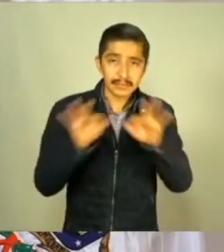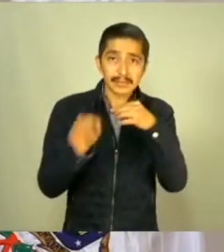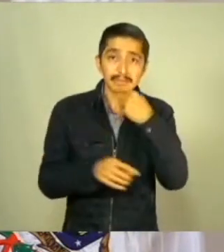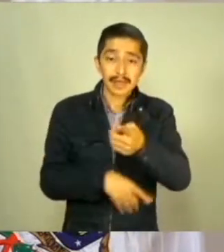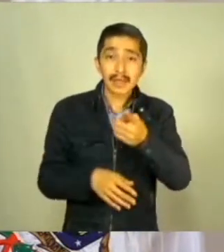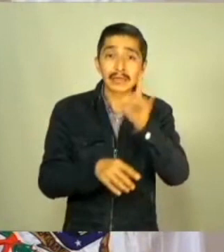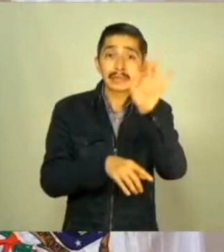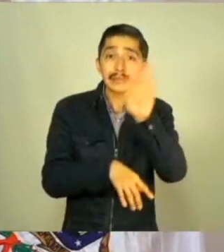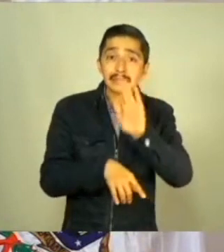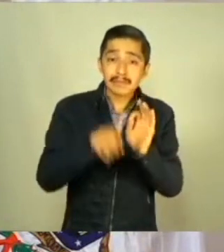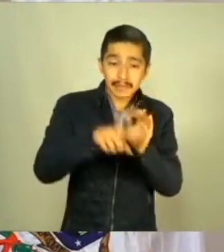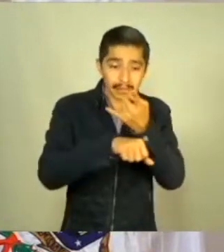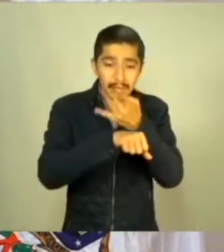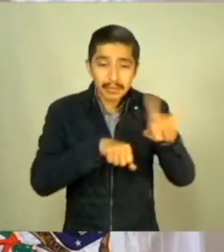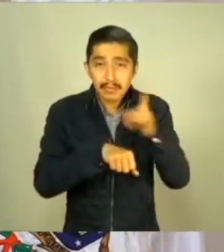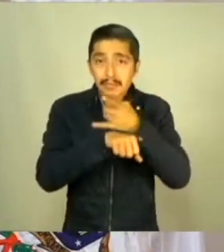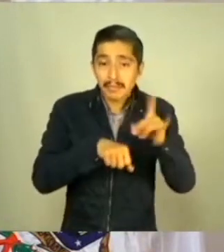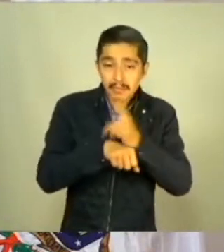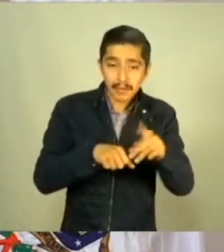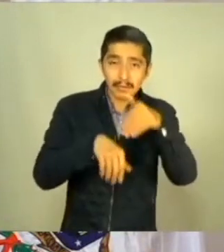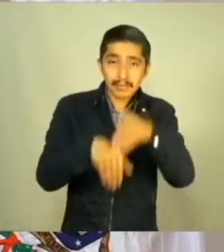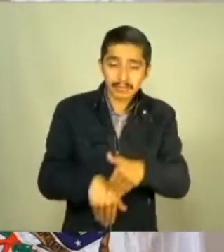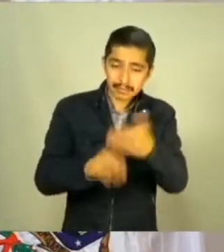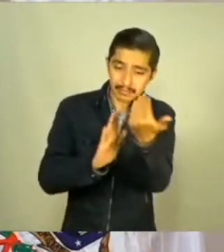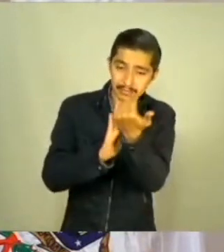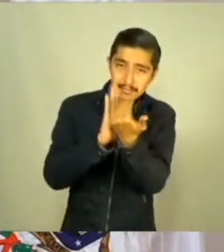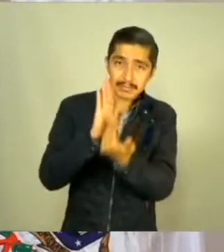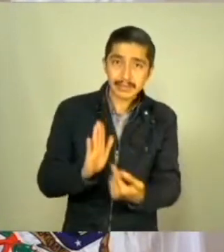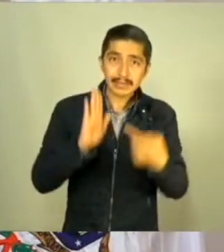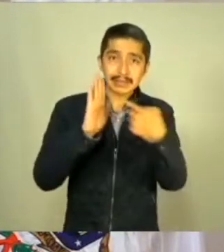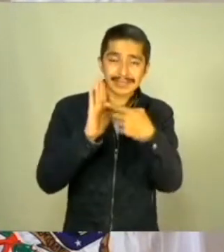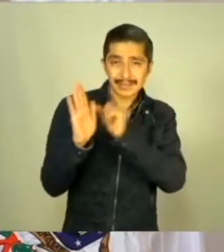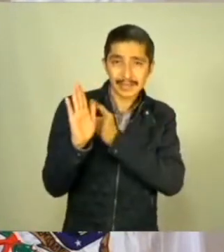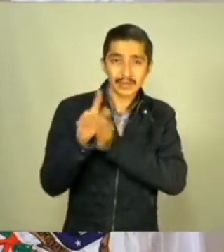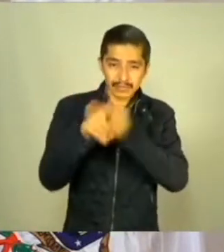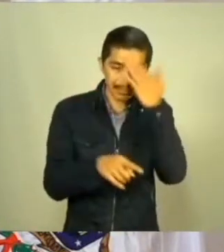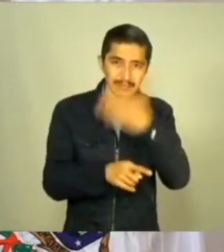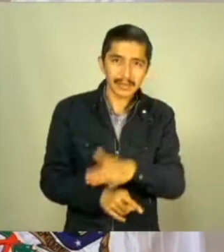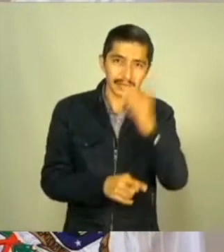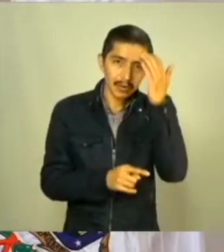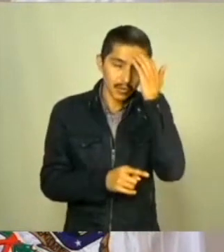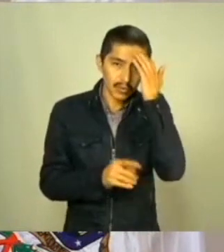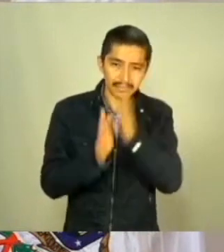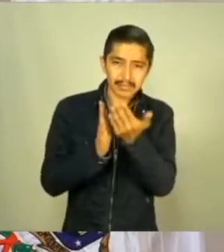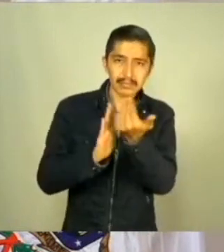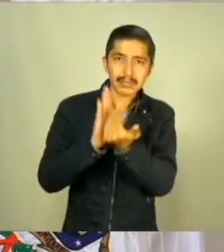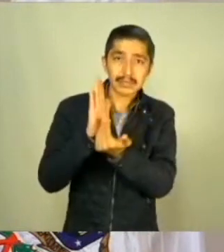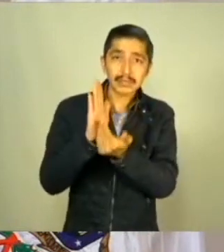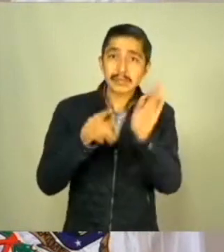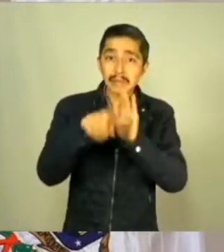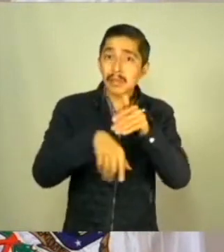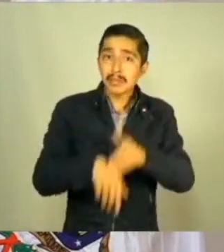incumplimiento de cualquier medida y de cualquiera de los protocolos sanitarios vamos a